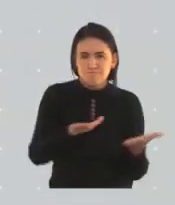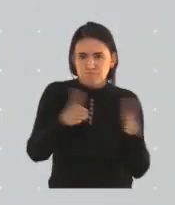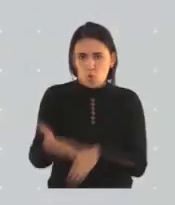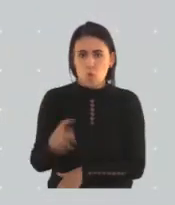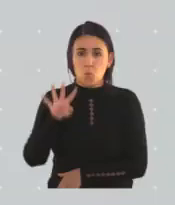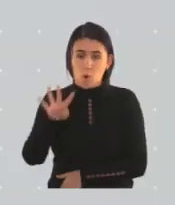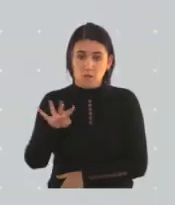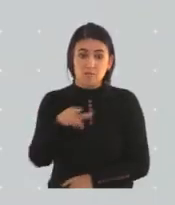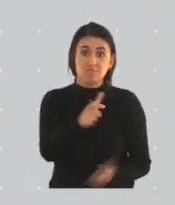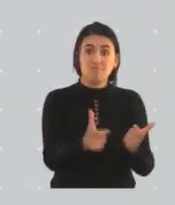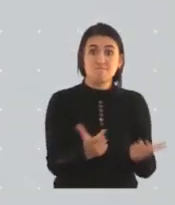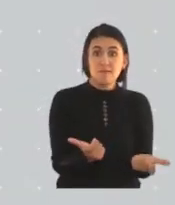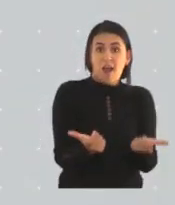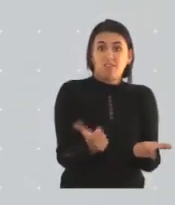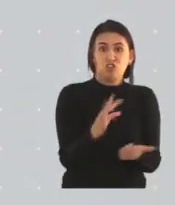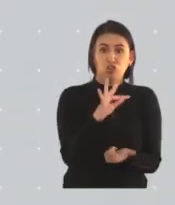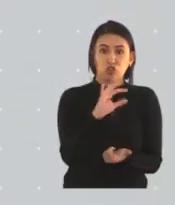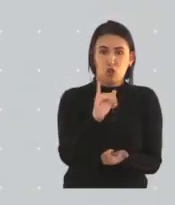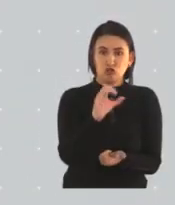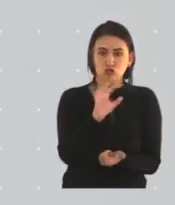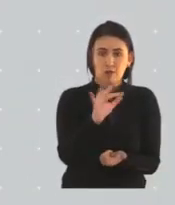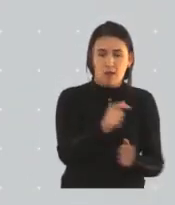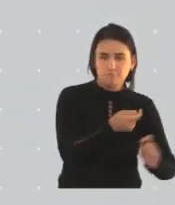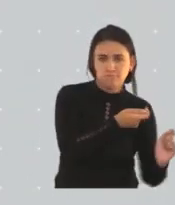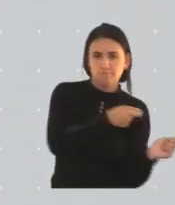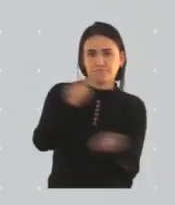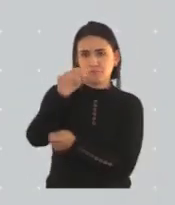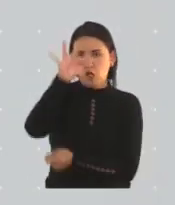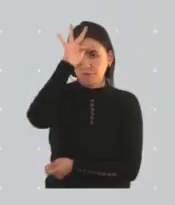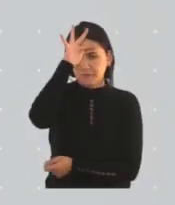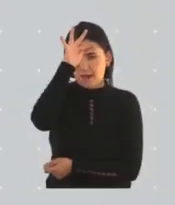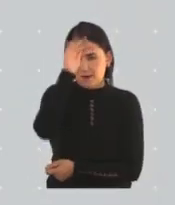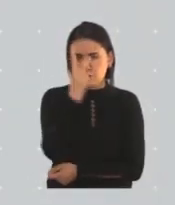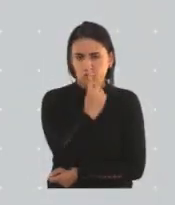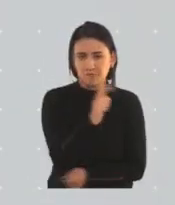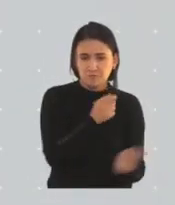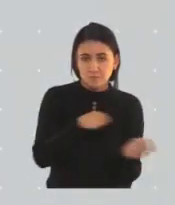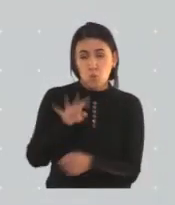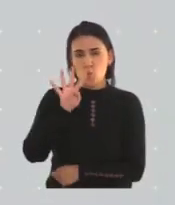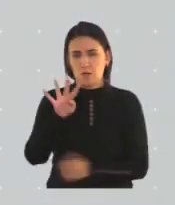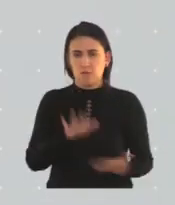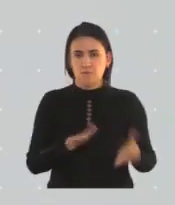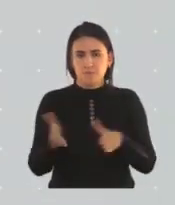campero salen lesionados y son trasladados inmediatamente al centro asistencial.